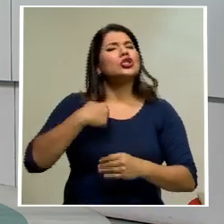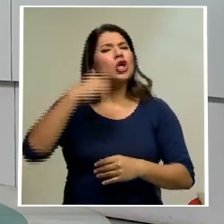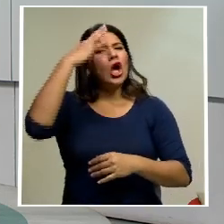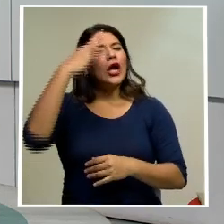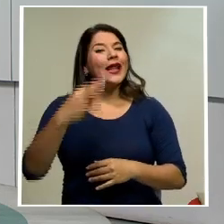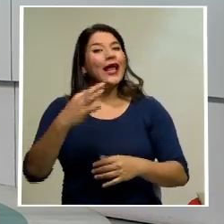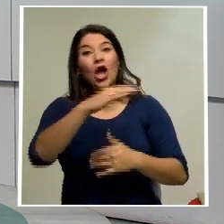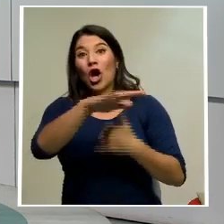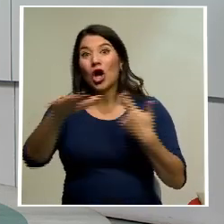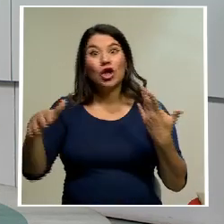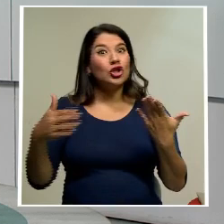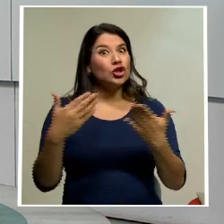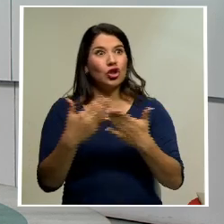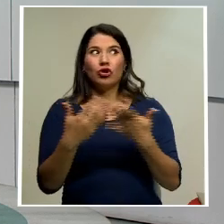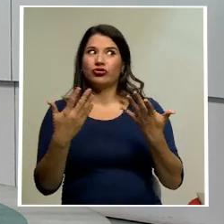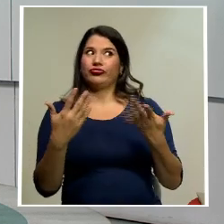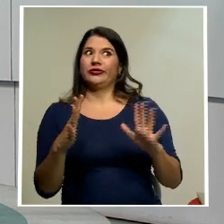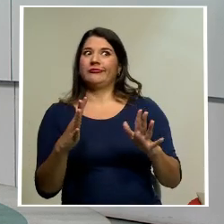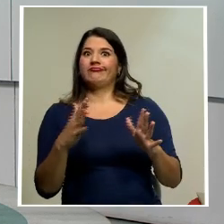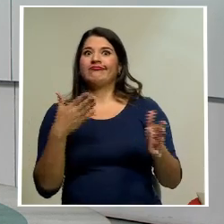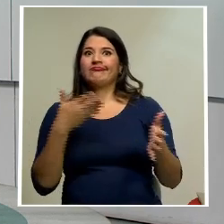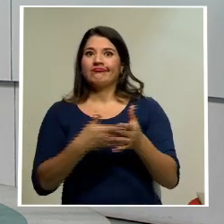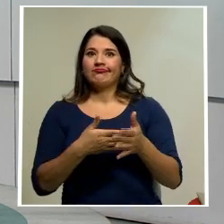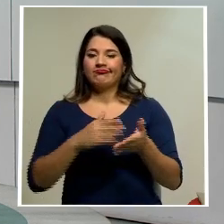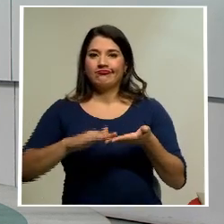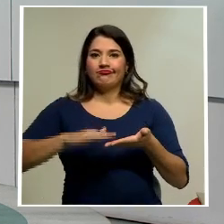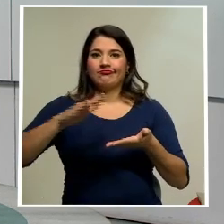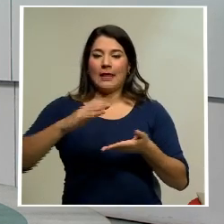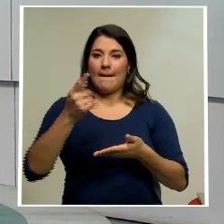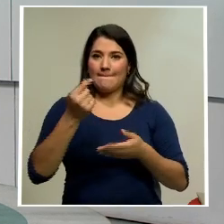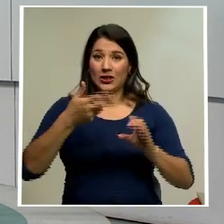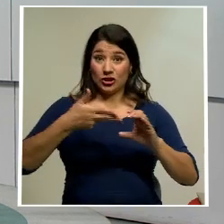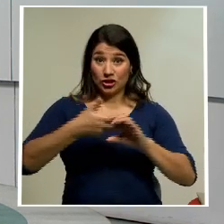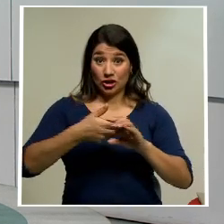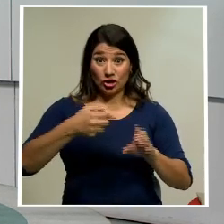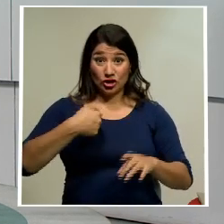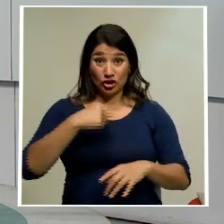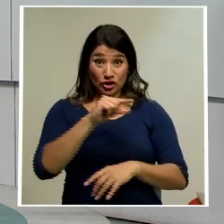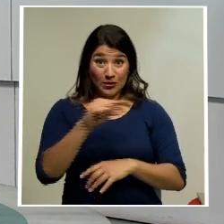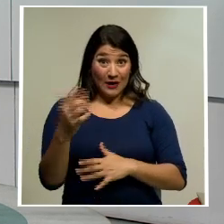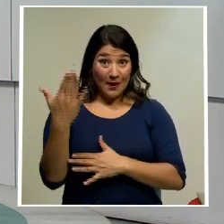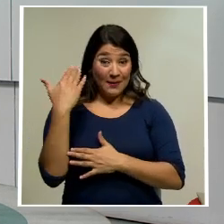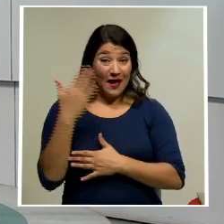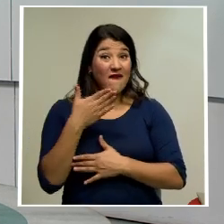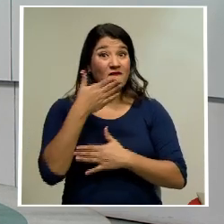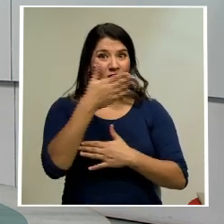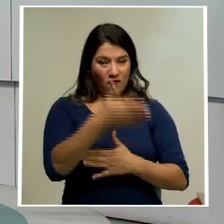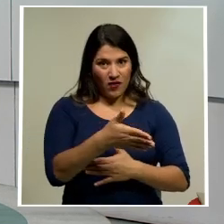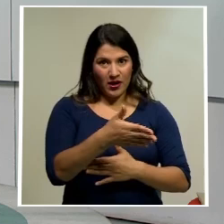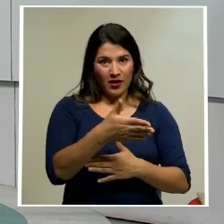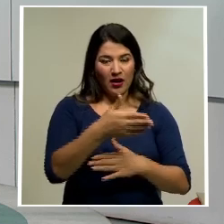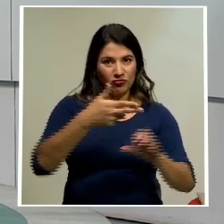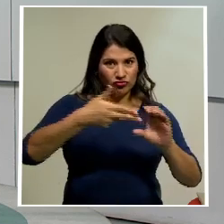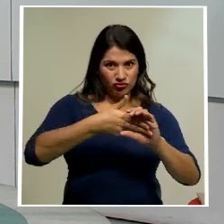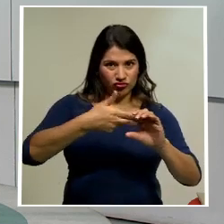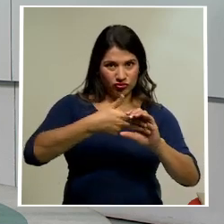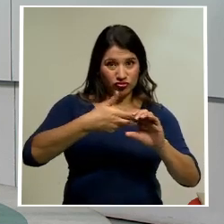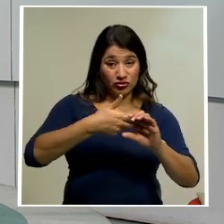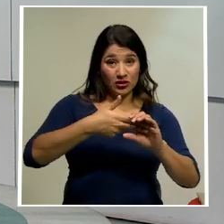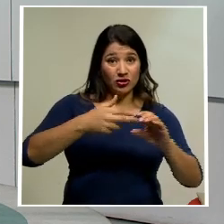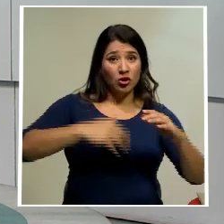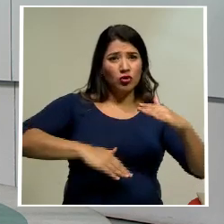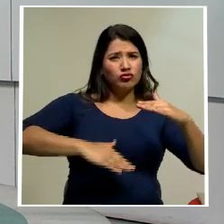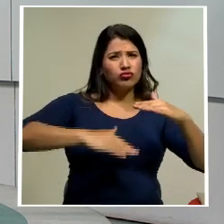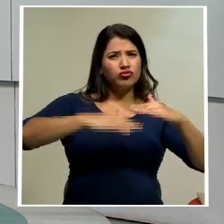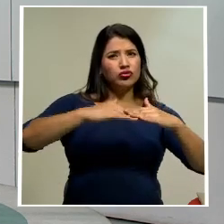todos lo hemos sentido. Yo por lo menos la semana pasada que fui a llenar el tanque, tuve que